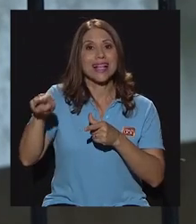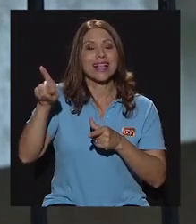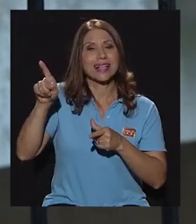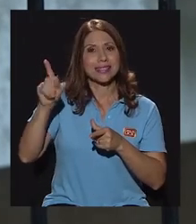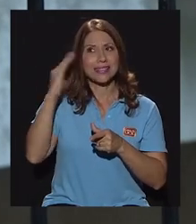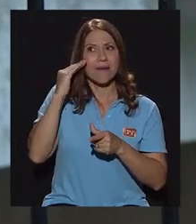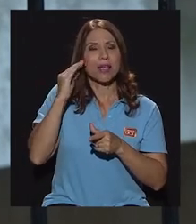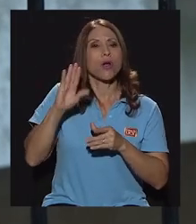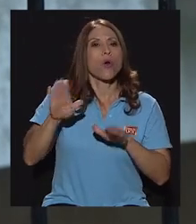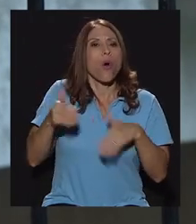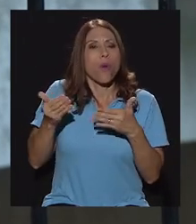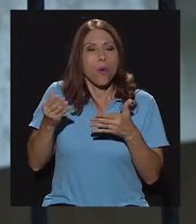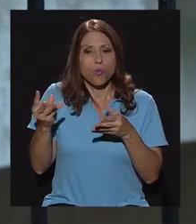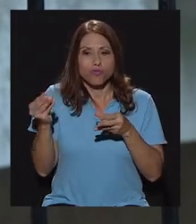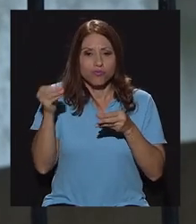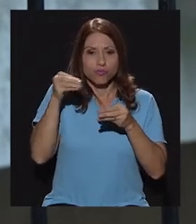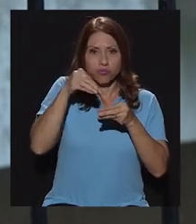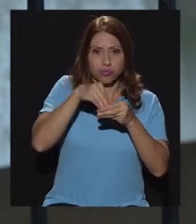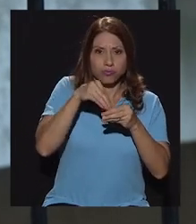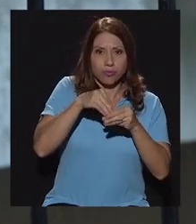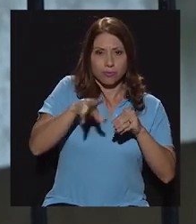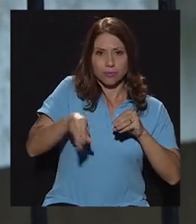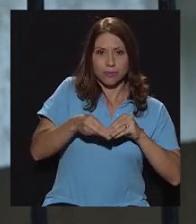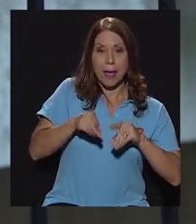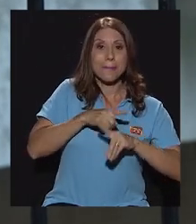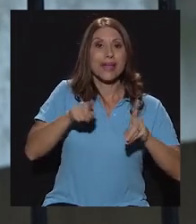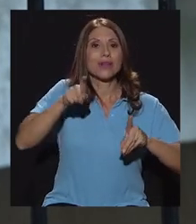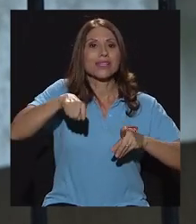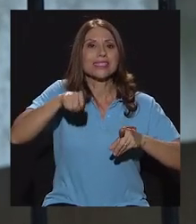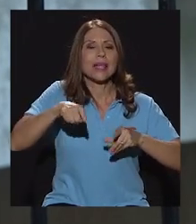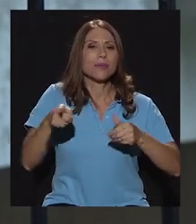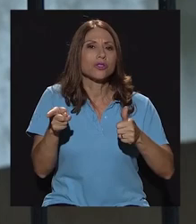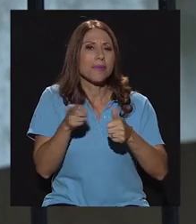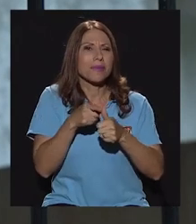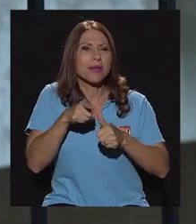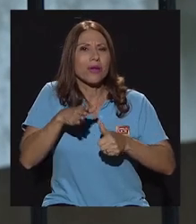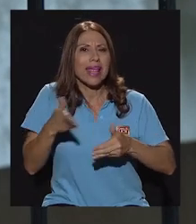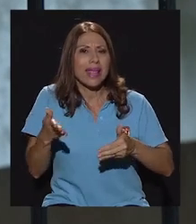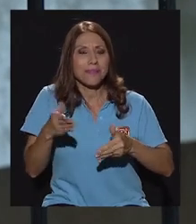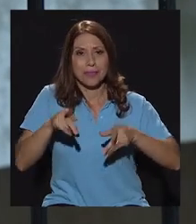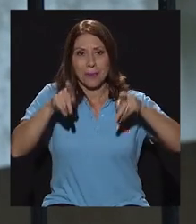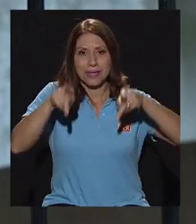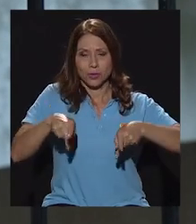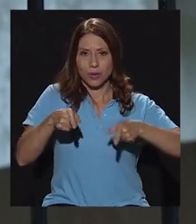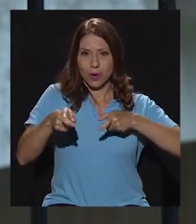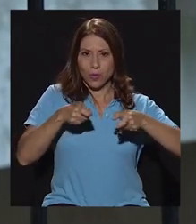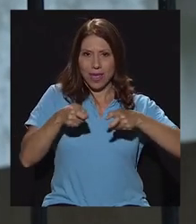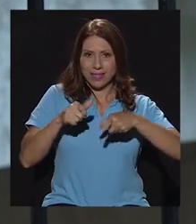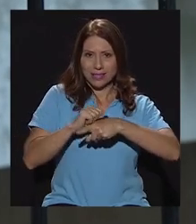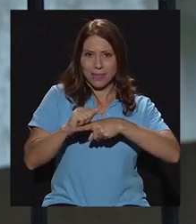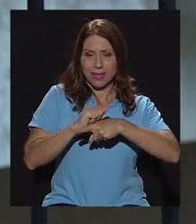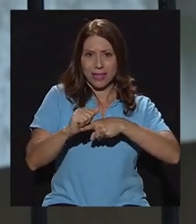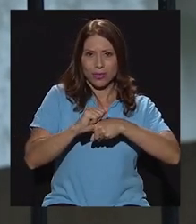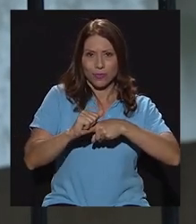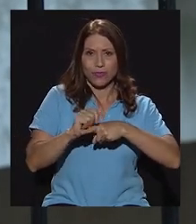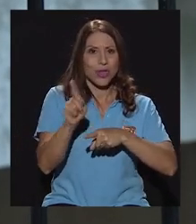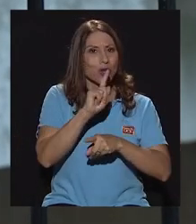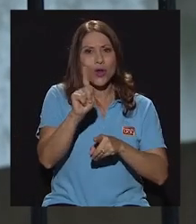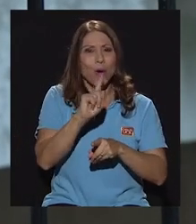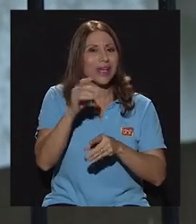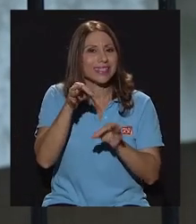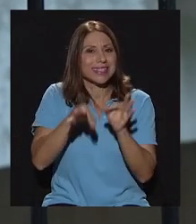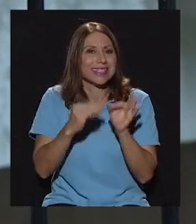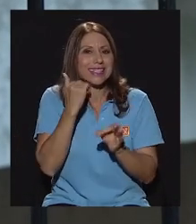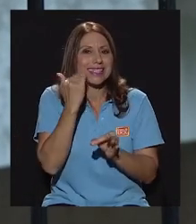recomendado. Pero vean que para llegar a ese punto requerimos un adiestramiento. Y no es sencillo contar